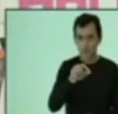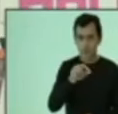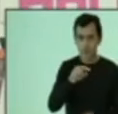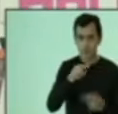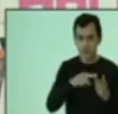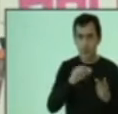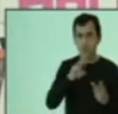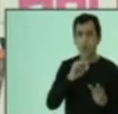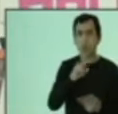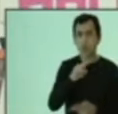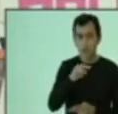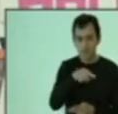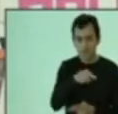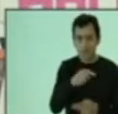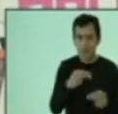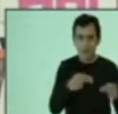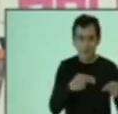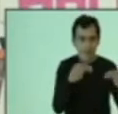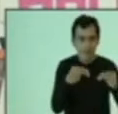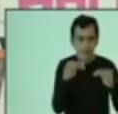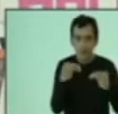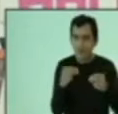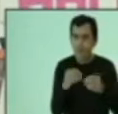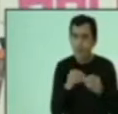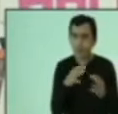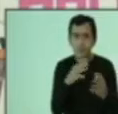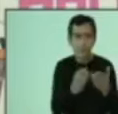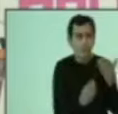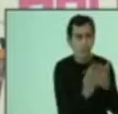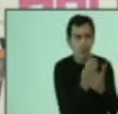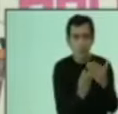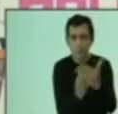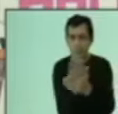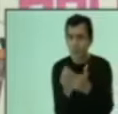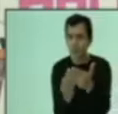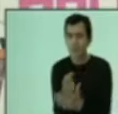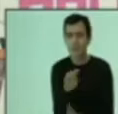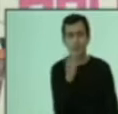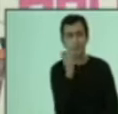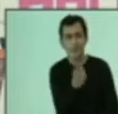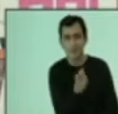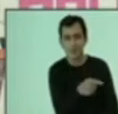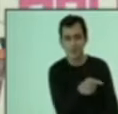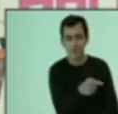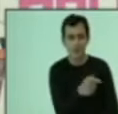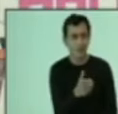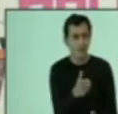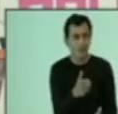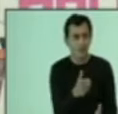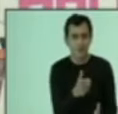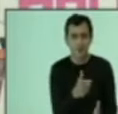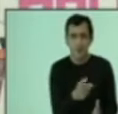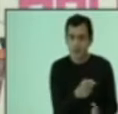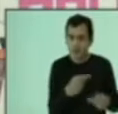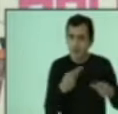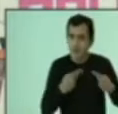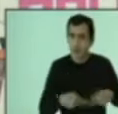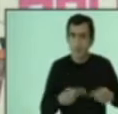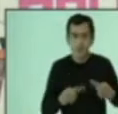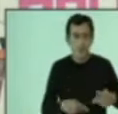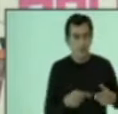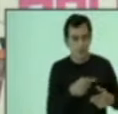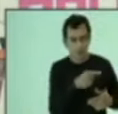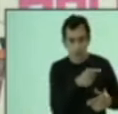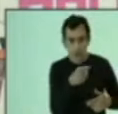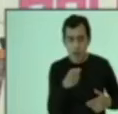nuevos locales, nuevos comercios, y esto nos da la idea de que los coatzintecos tienen la confianza de que,